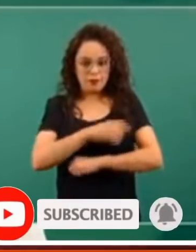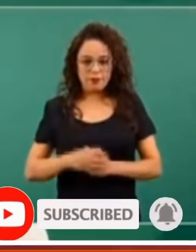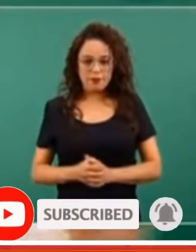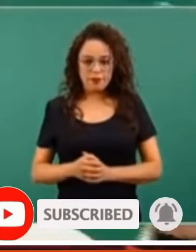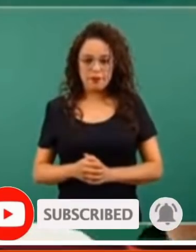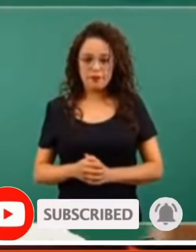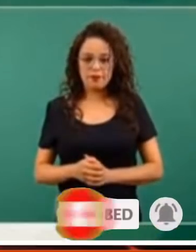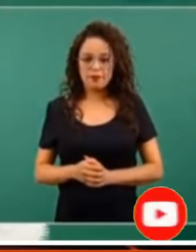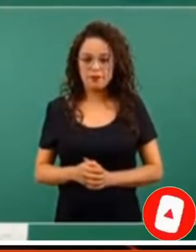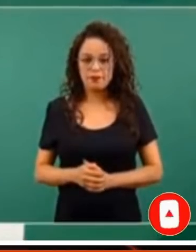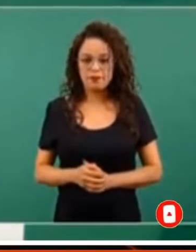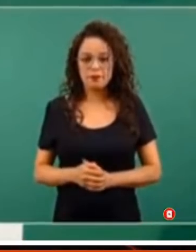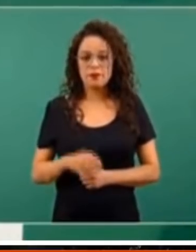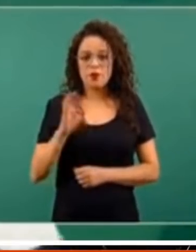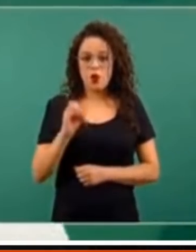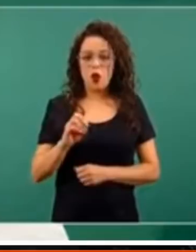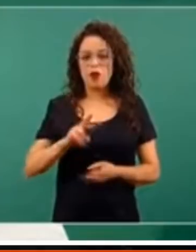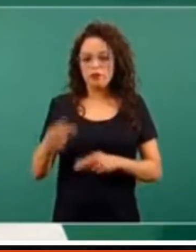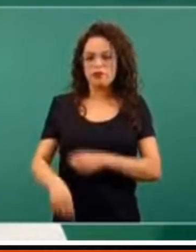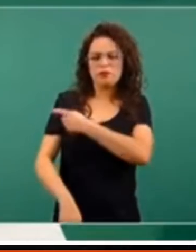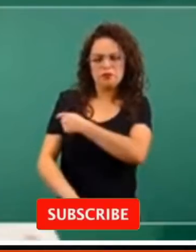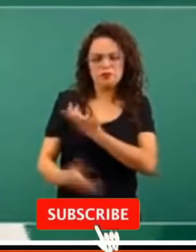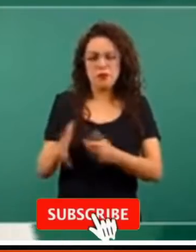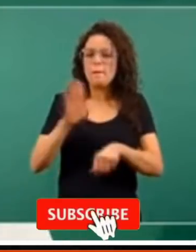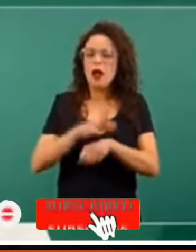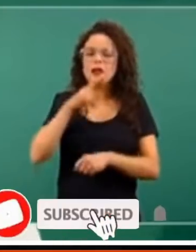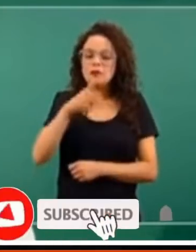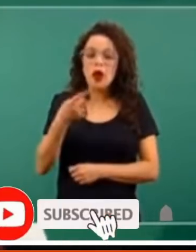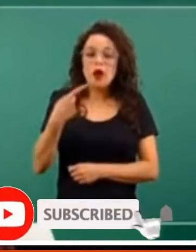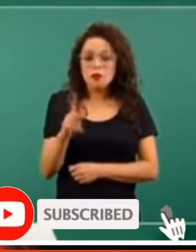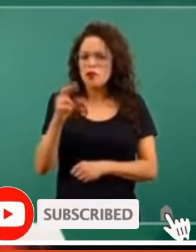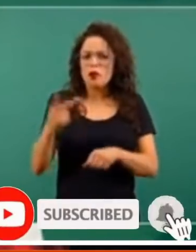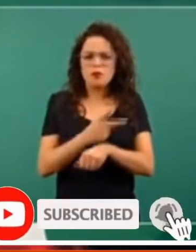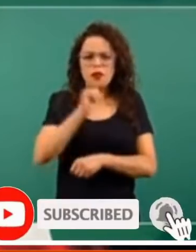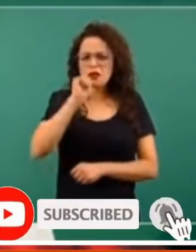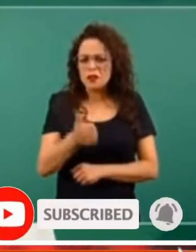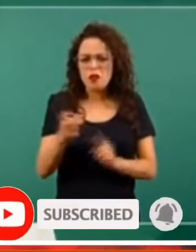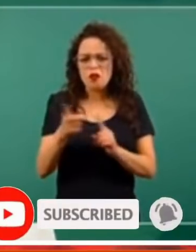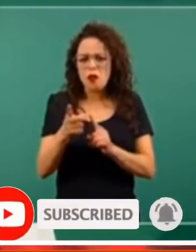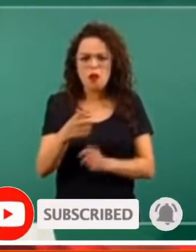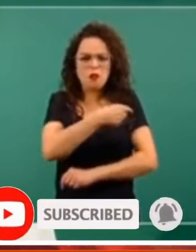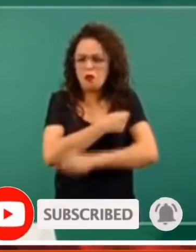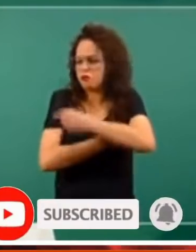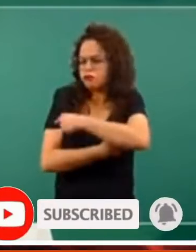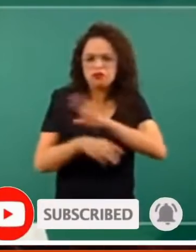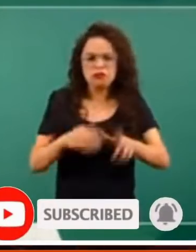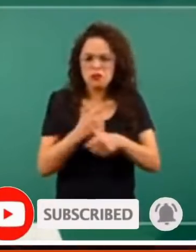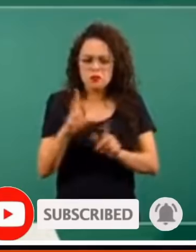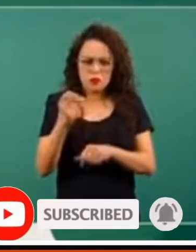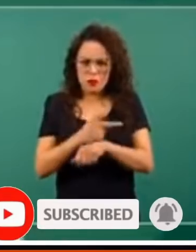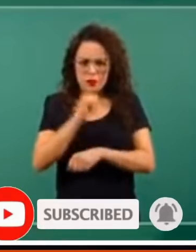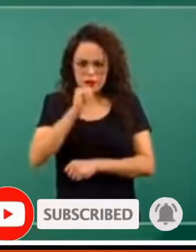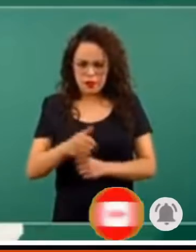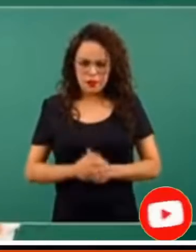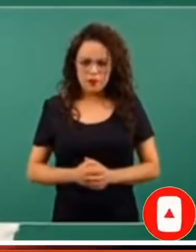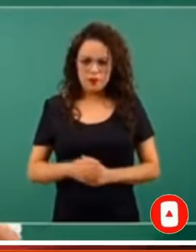lado izquierdo, quien es zurdo se le pone del lado derecho, preferentemente, pero no pasa nada si se pone en el otro brazo correspondiente. Incluso en